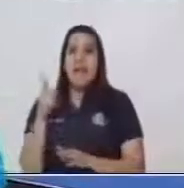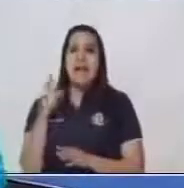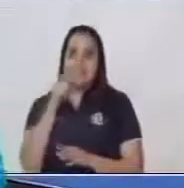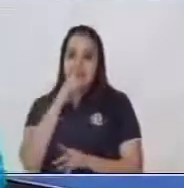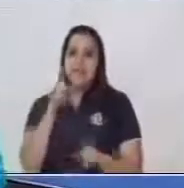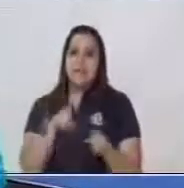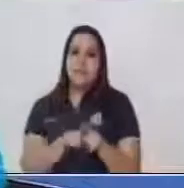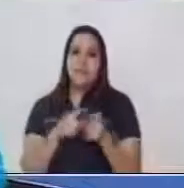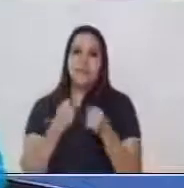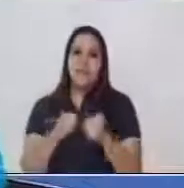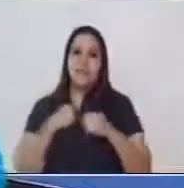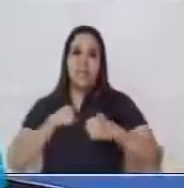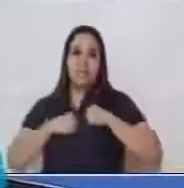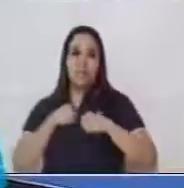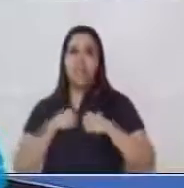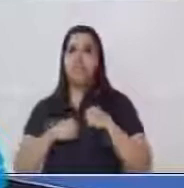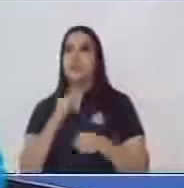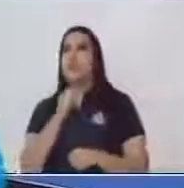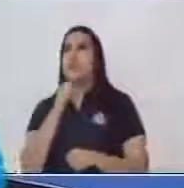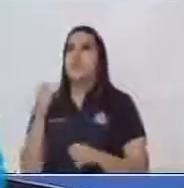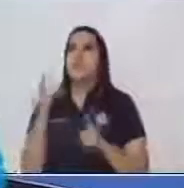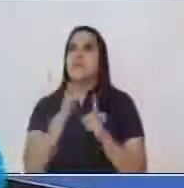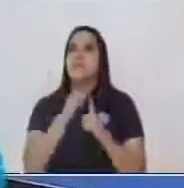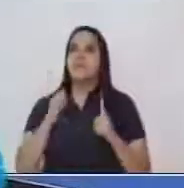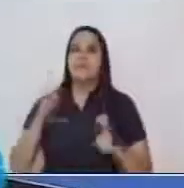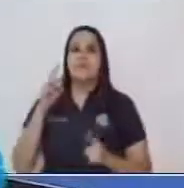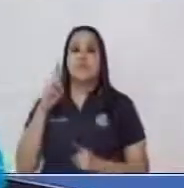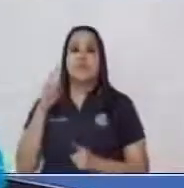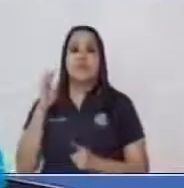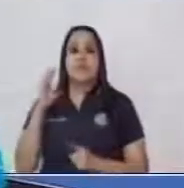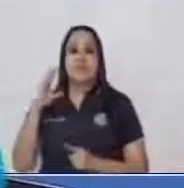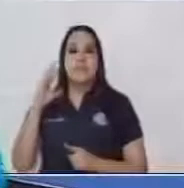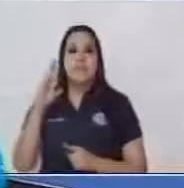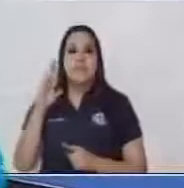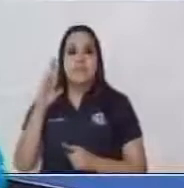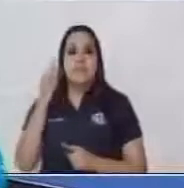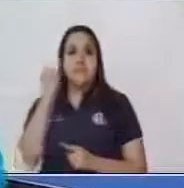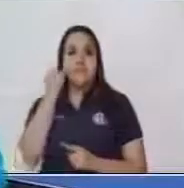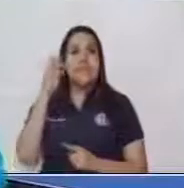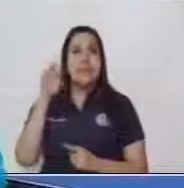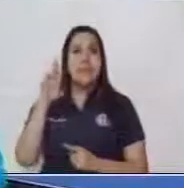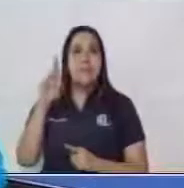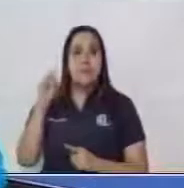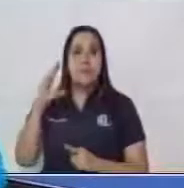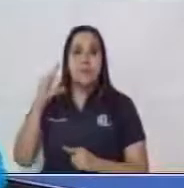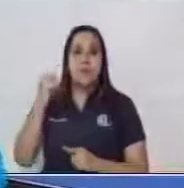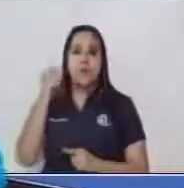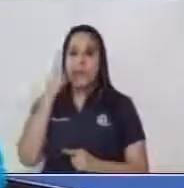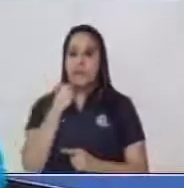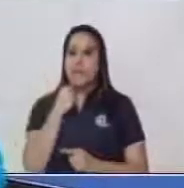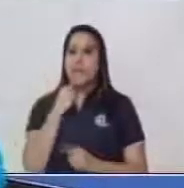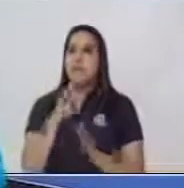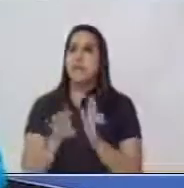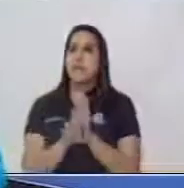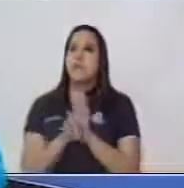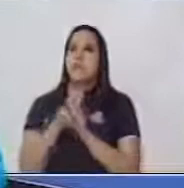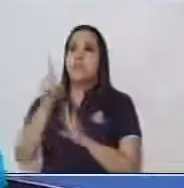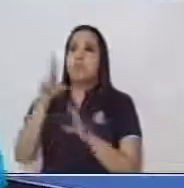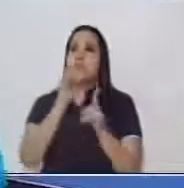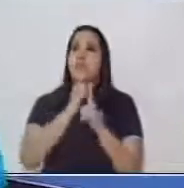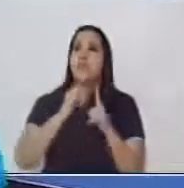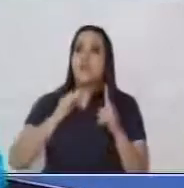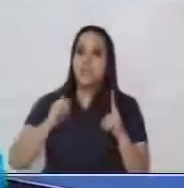verbo. Luego están las oraciones recíprocas, que son aquellas en que la acción está ejecutada y